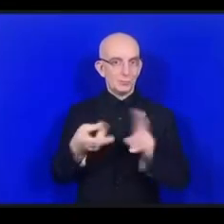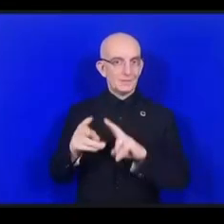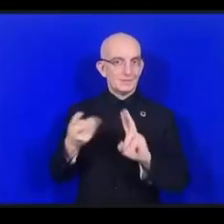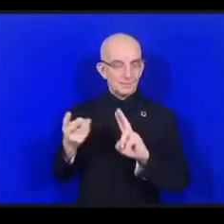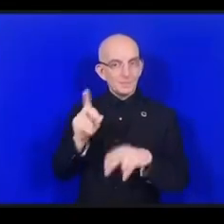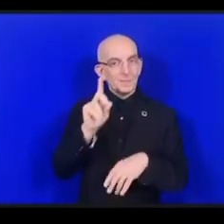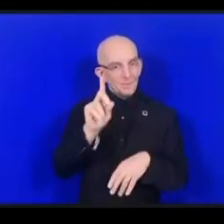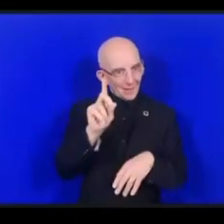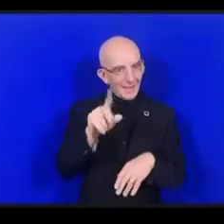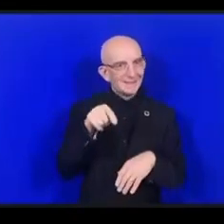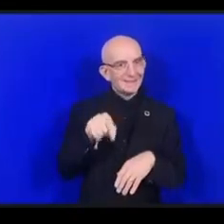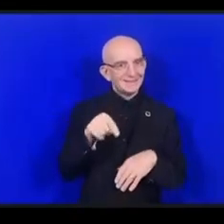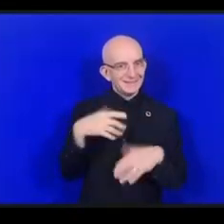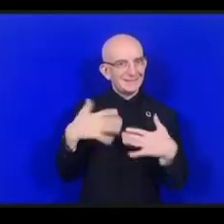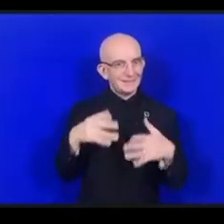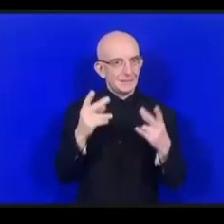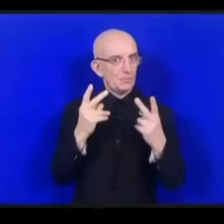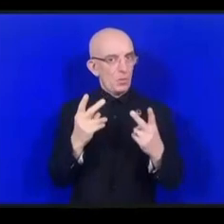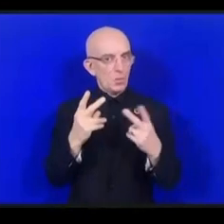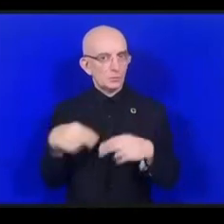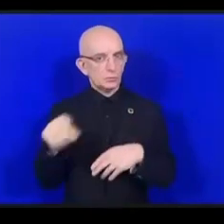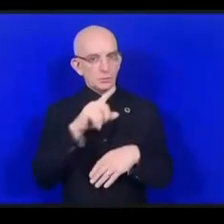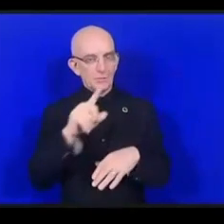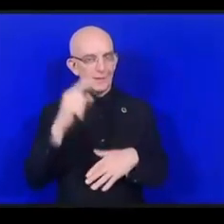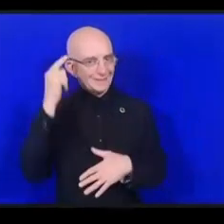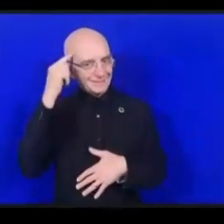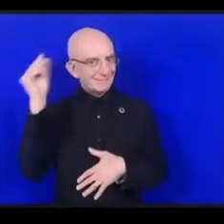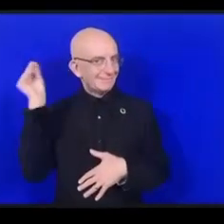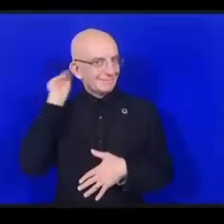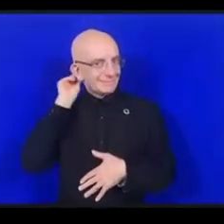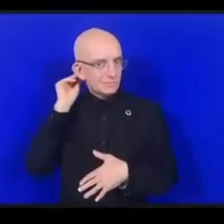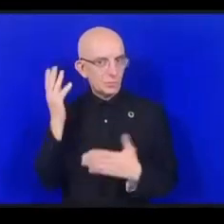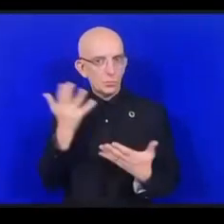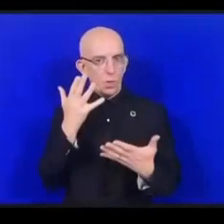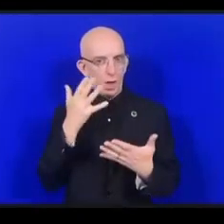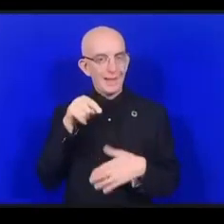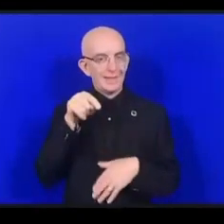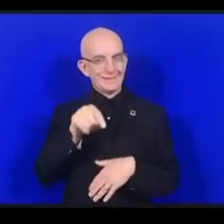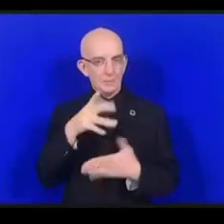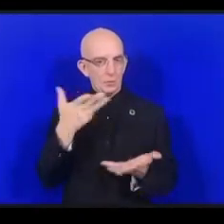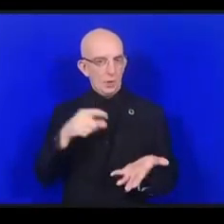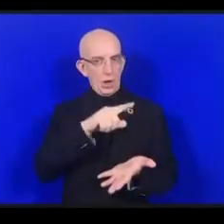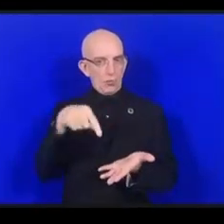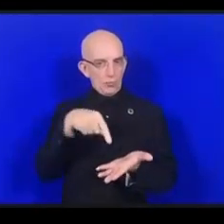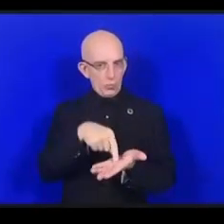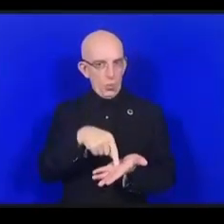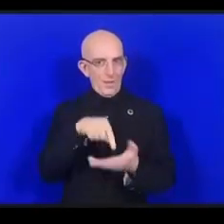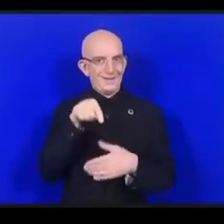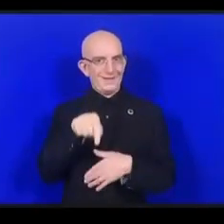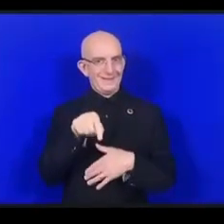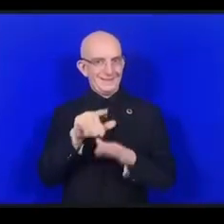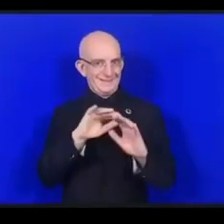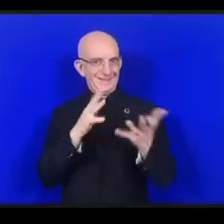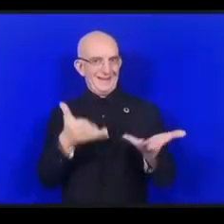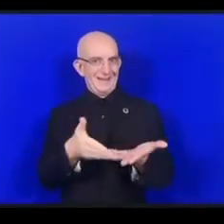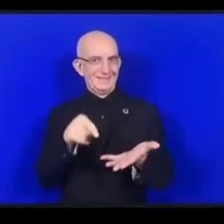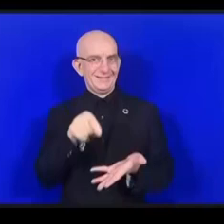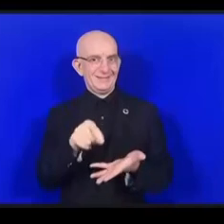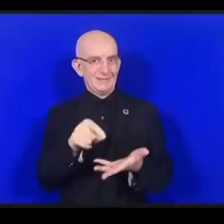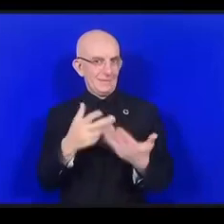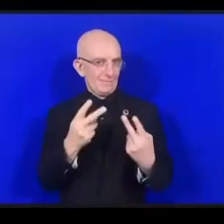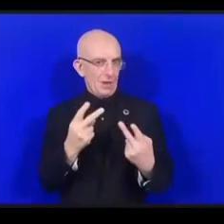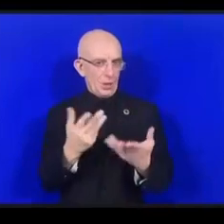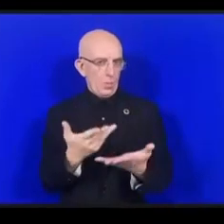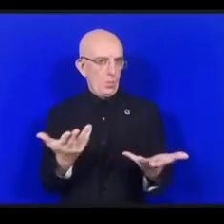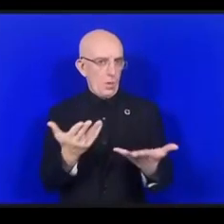en cuanto a los valores básicos de internet en esta gobernanza multipartes interesadas garantizando que estén en torno a la mesa a